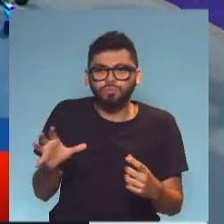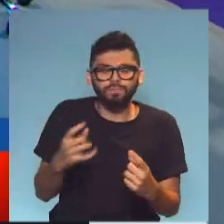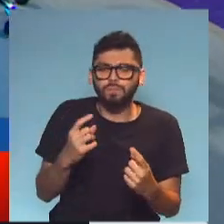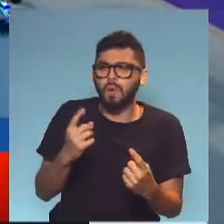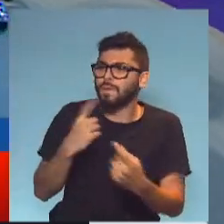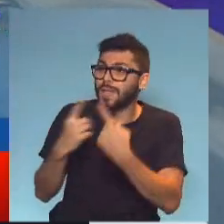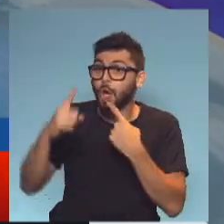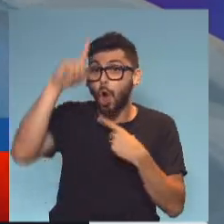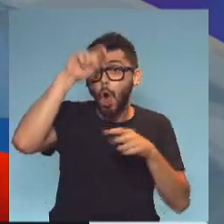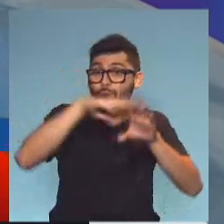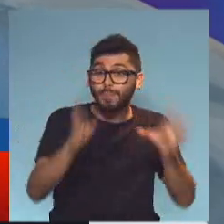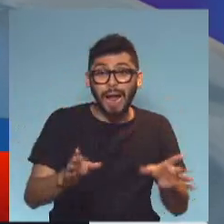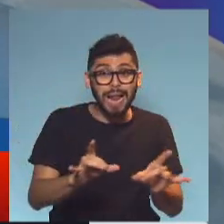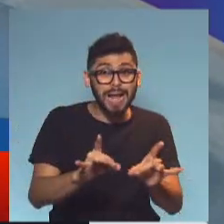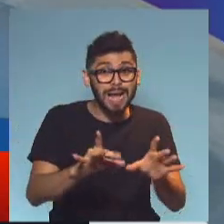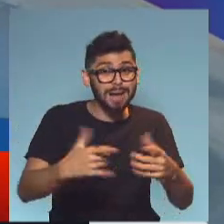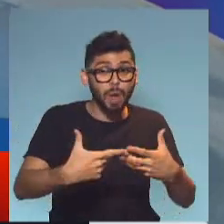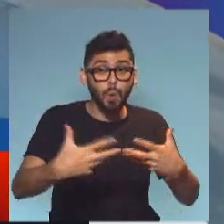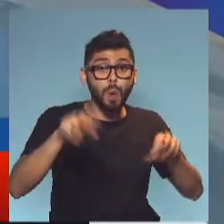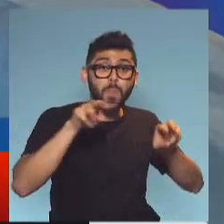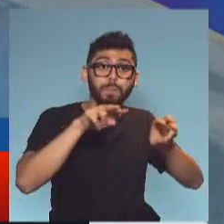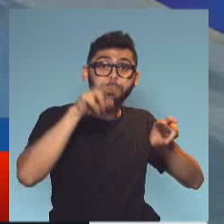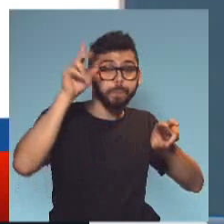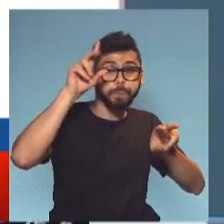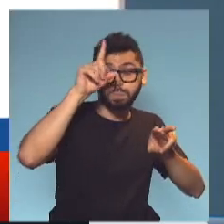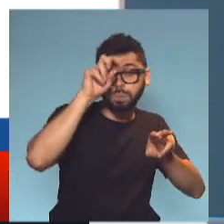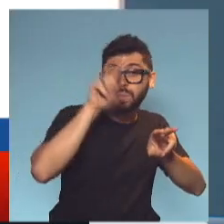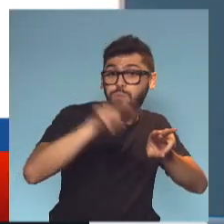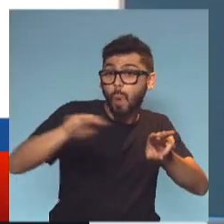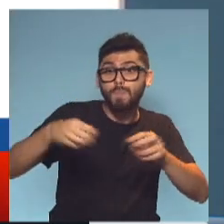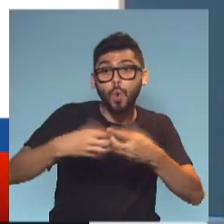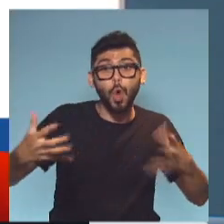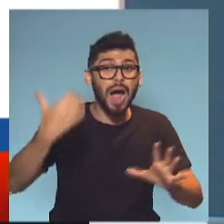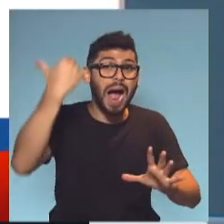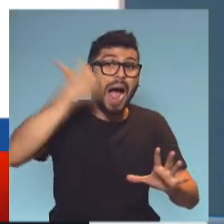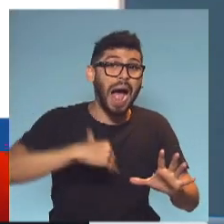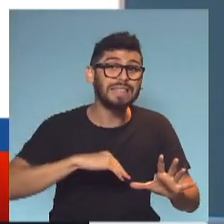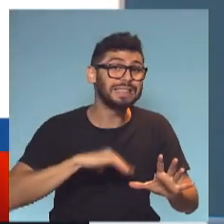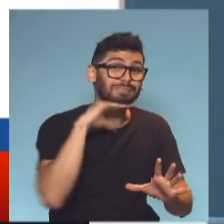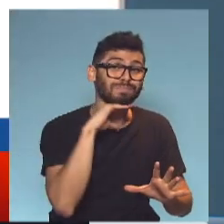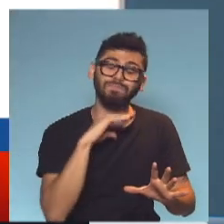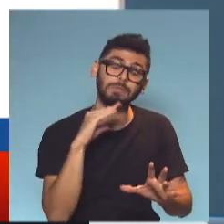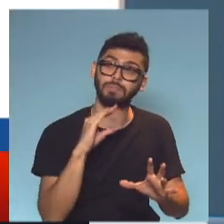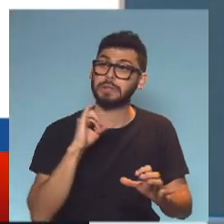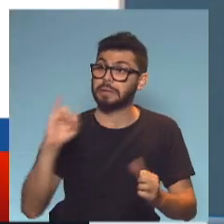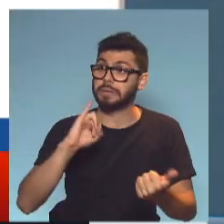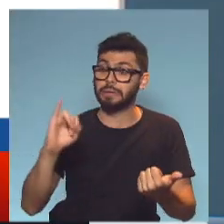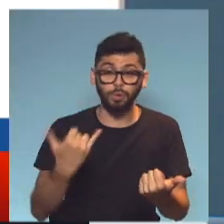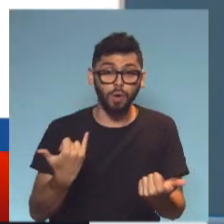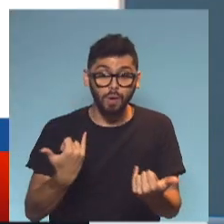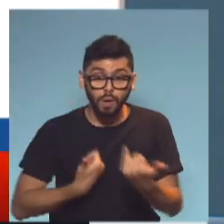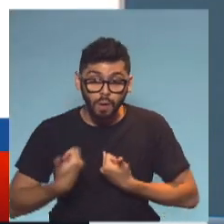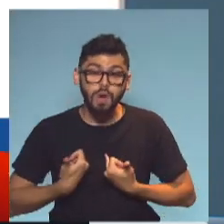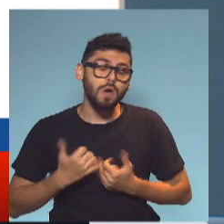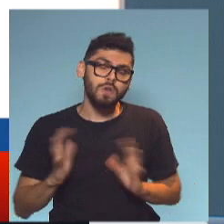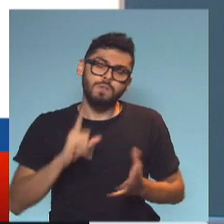los hospitales está subiendo mucho más rápido de lo que podemos controlar, estamos al borde del colapso. Eso fue recogiendo en todas las reuniones, por eso tiene ese tono de alarma.